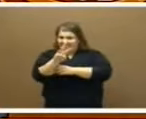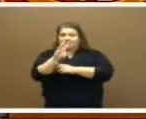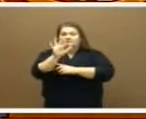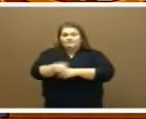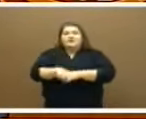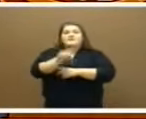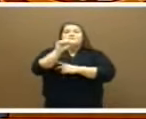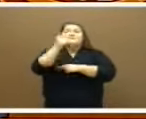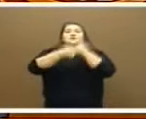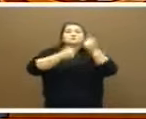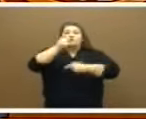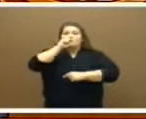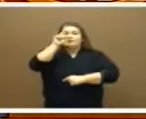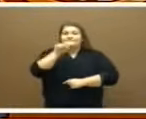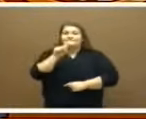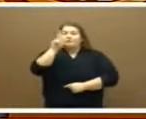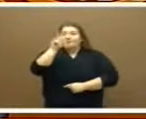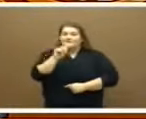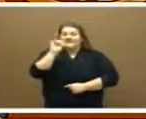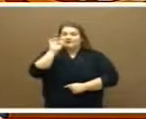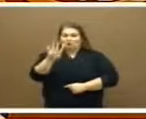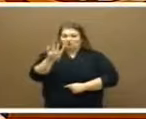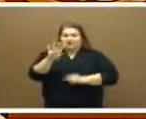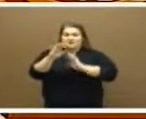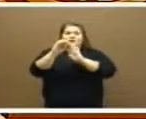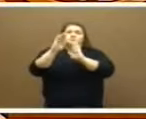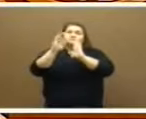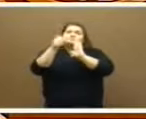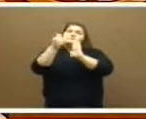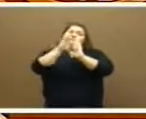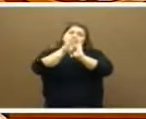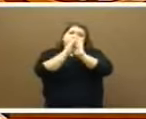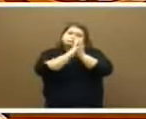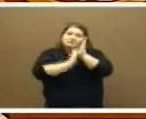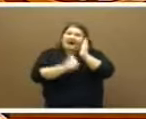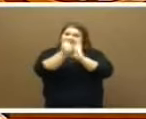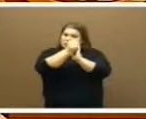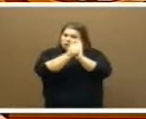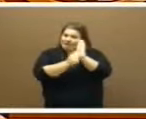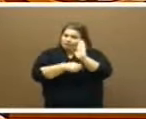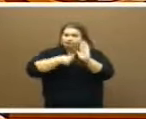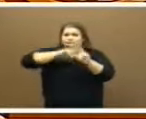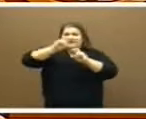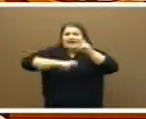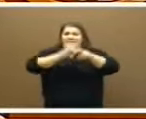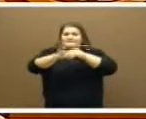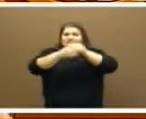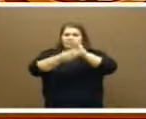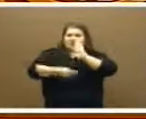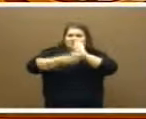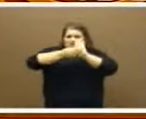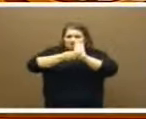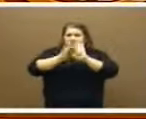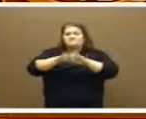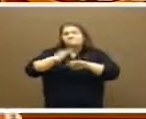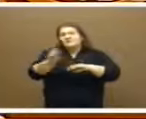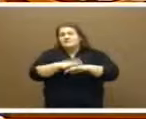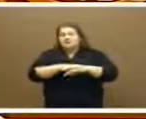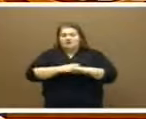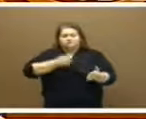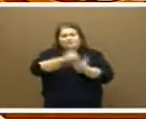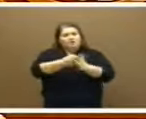los presupuestos de 2014, en el texto articulado, una enmienda que conllevaba la posibilidad de pagar, de abonar